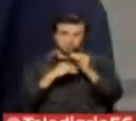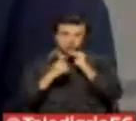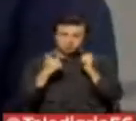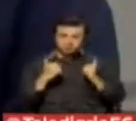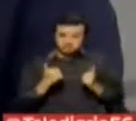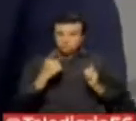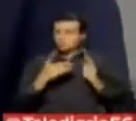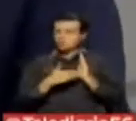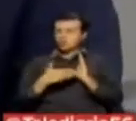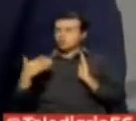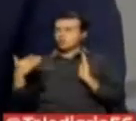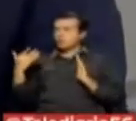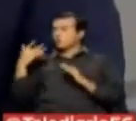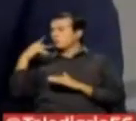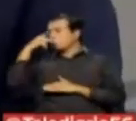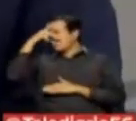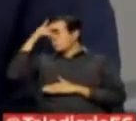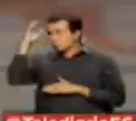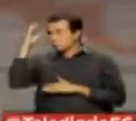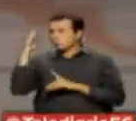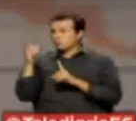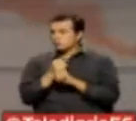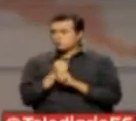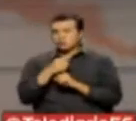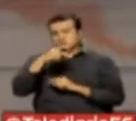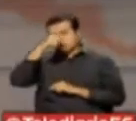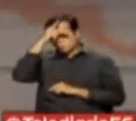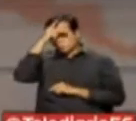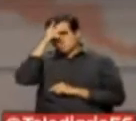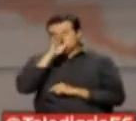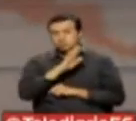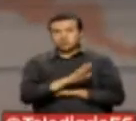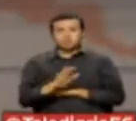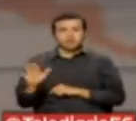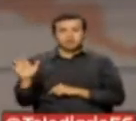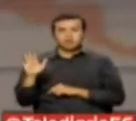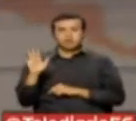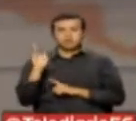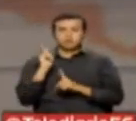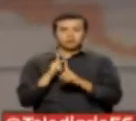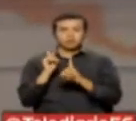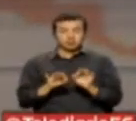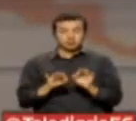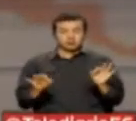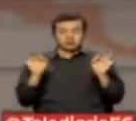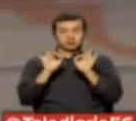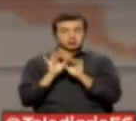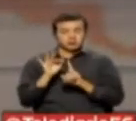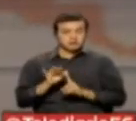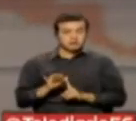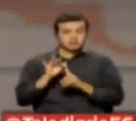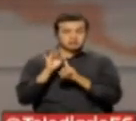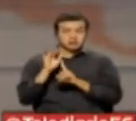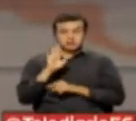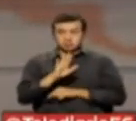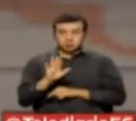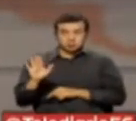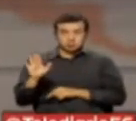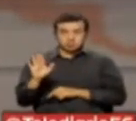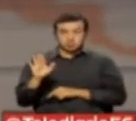modelos de éxito los de colombi pero en perú realmente hay un hito histórico han logrado